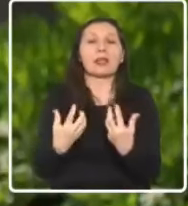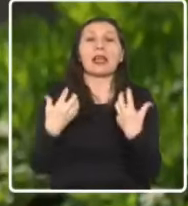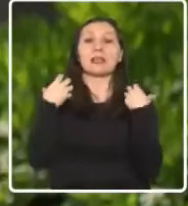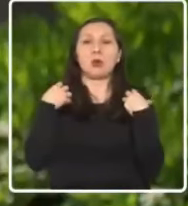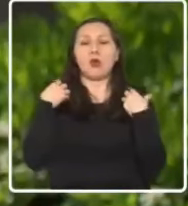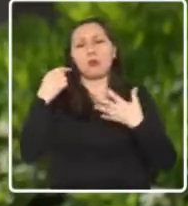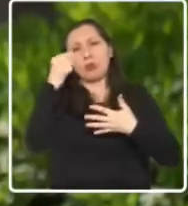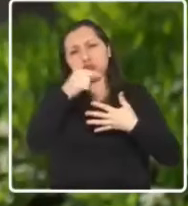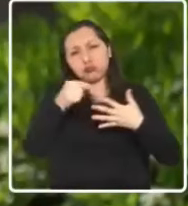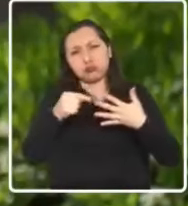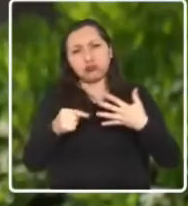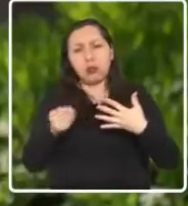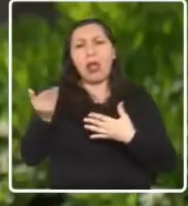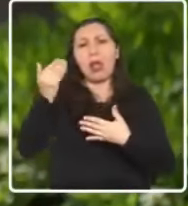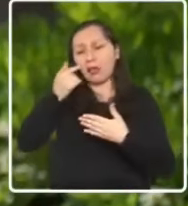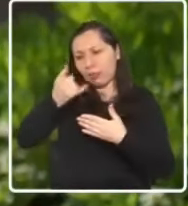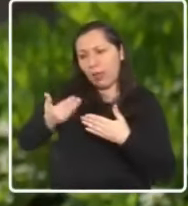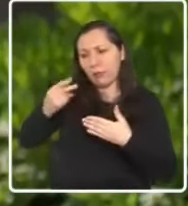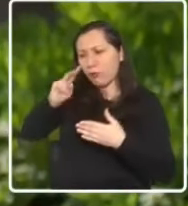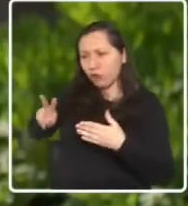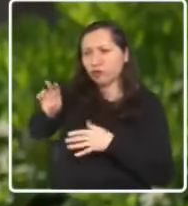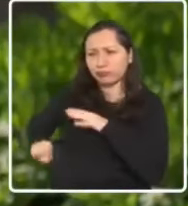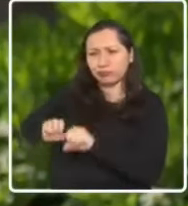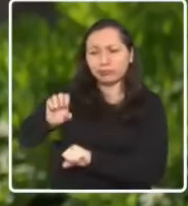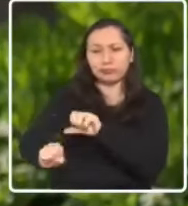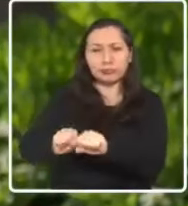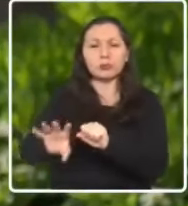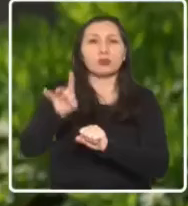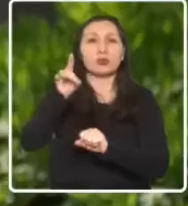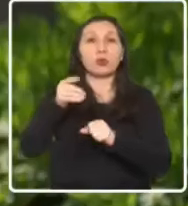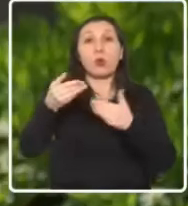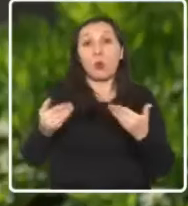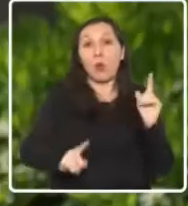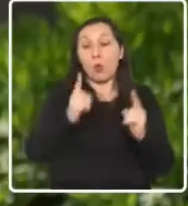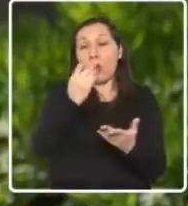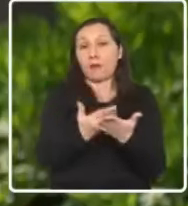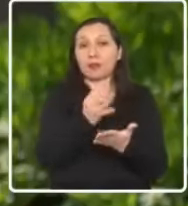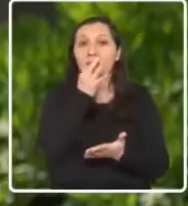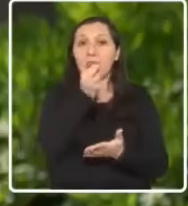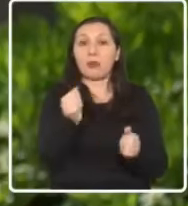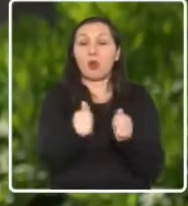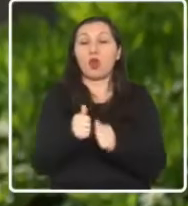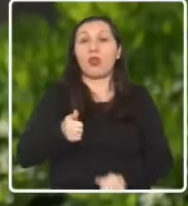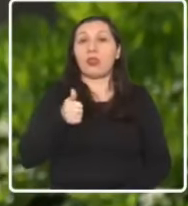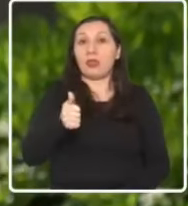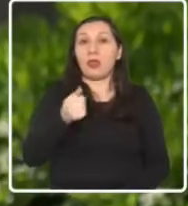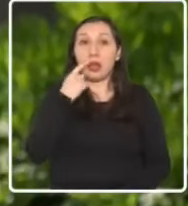muchos temas que se han ido detectando en el tiempo y que, como en algún momento lo planteamos junto con el director,